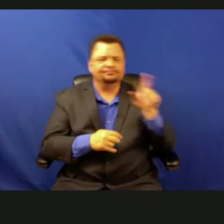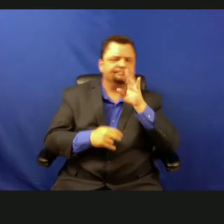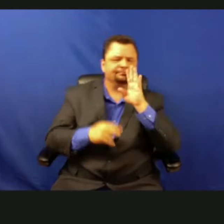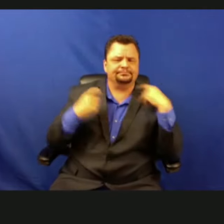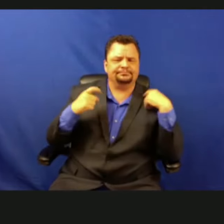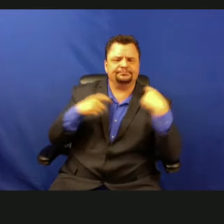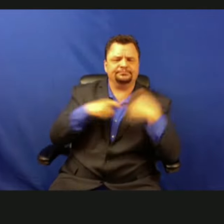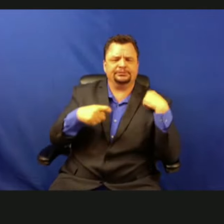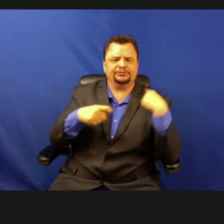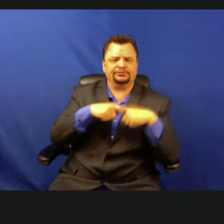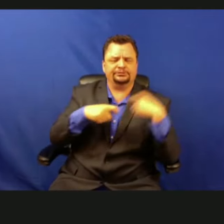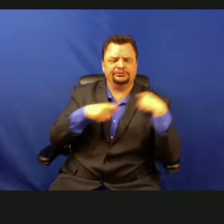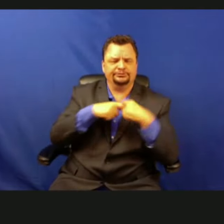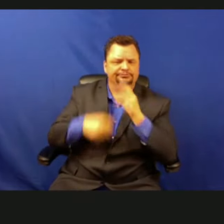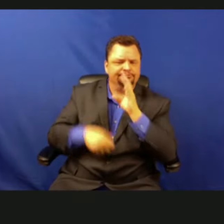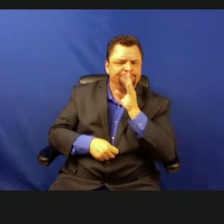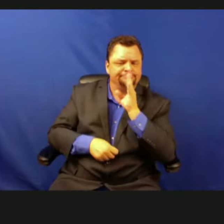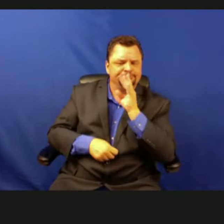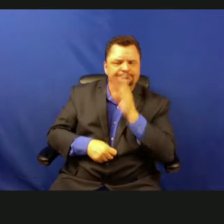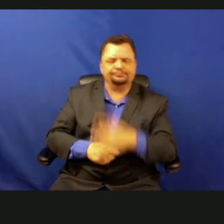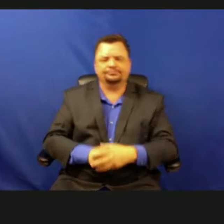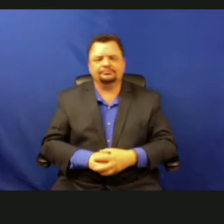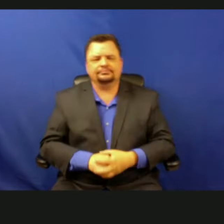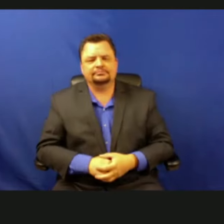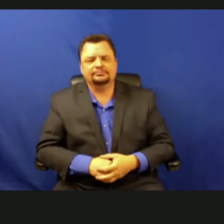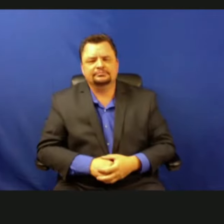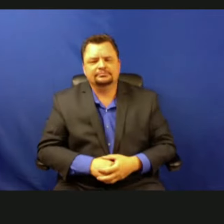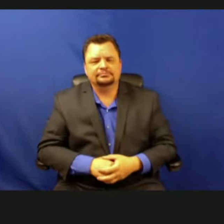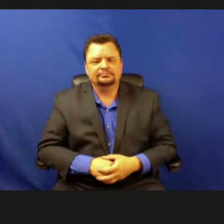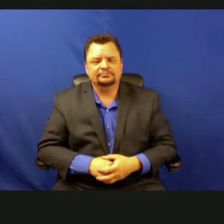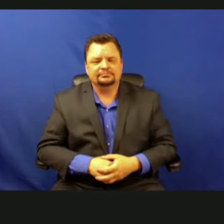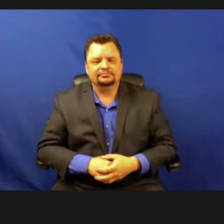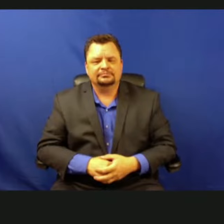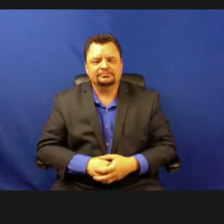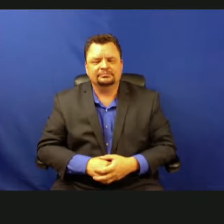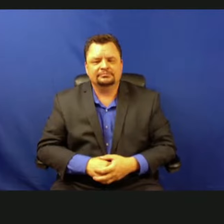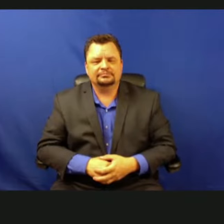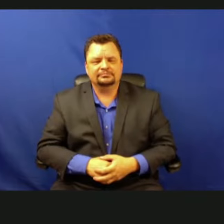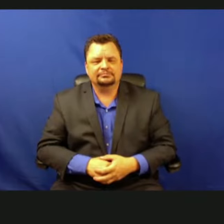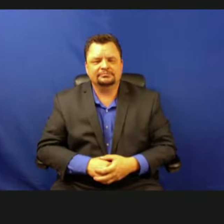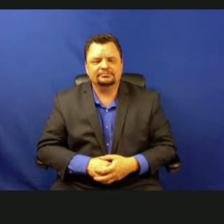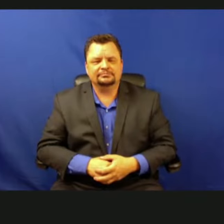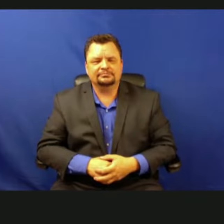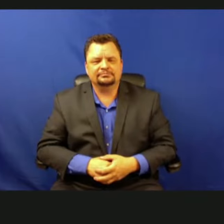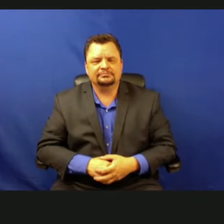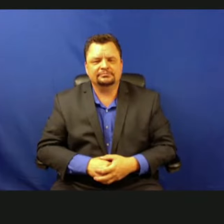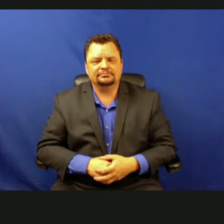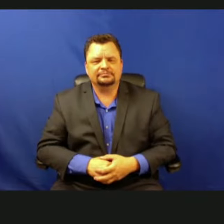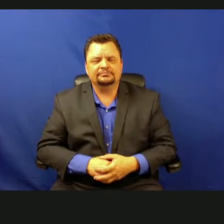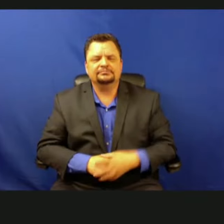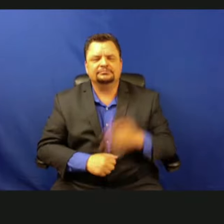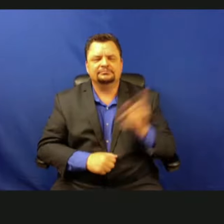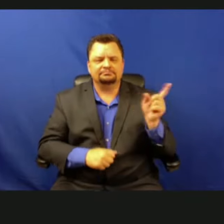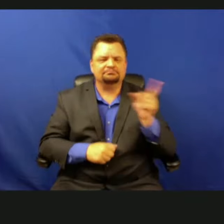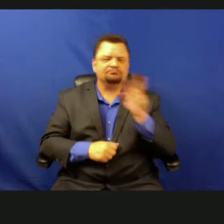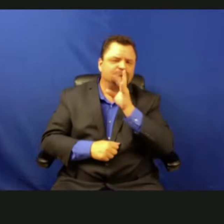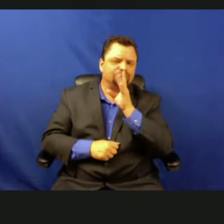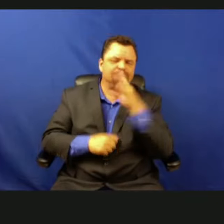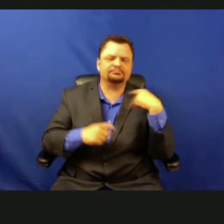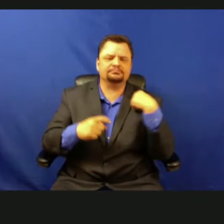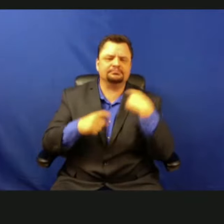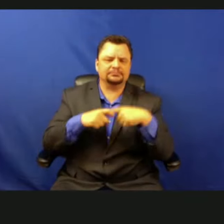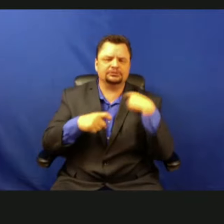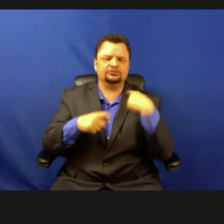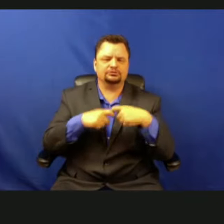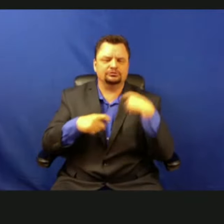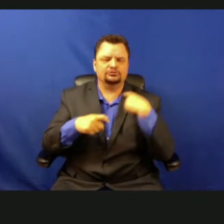para la vacuna, para vacunar a todos en la comunidad están continuando, si tienen un plan para proteger a los trabajadores de las clínicas de